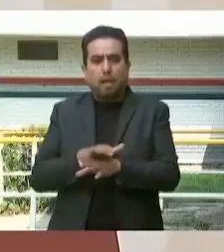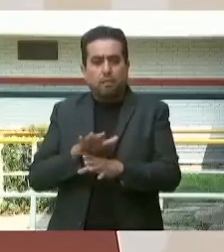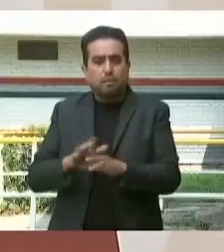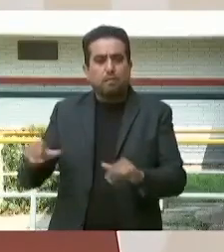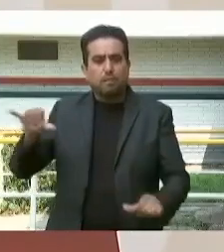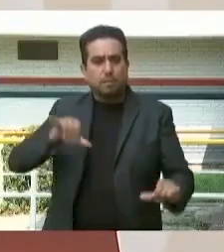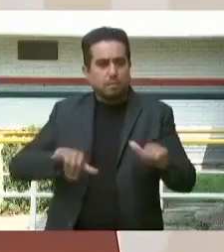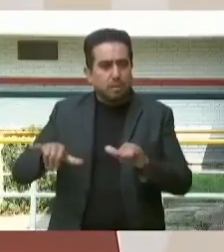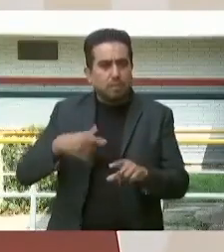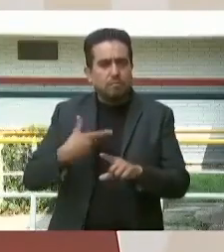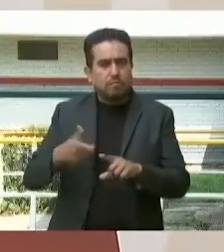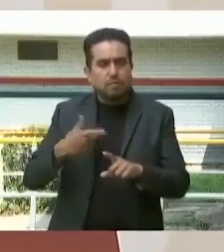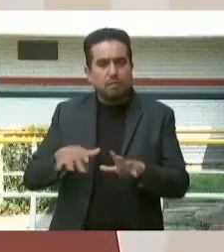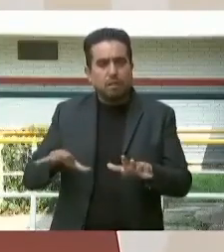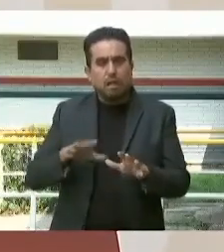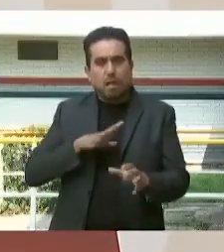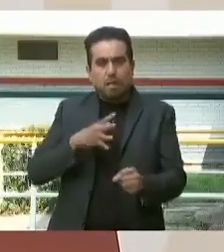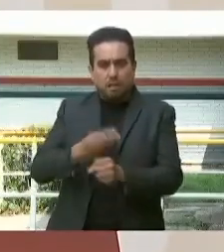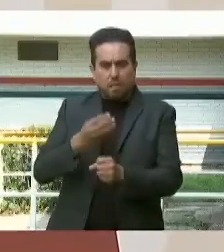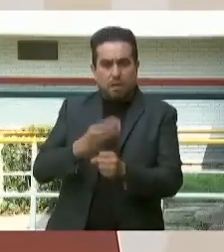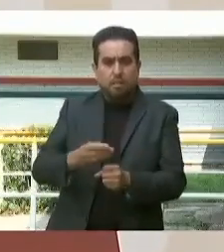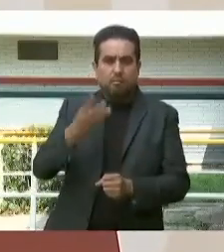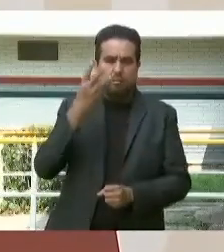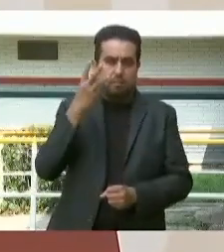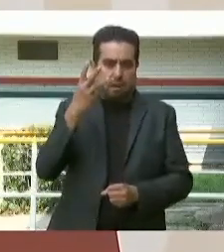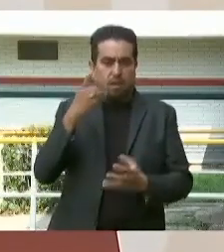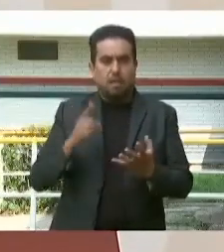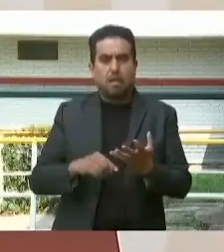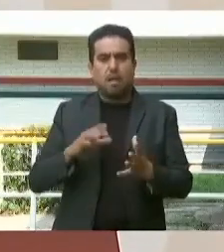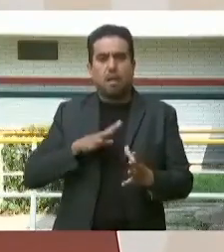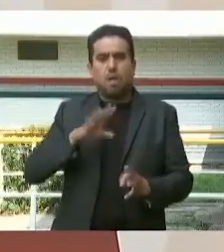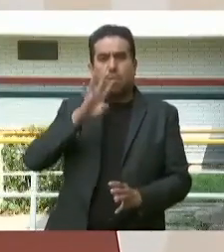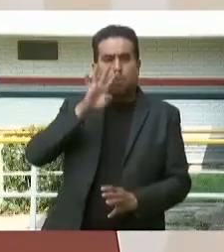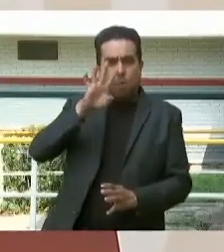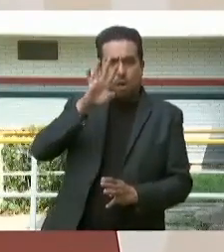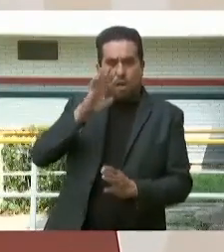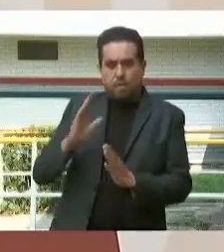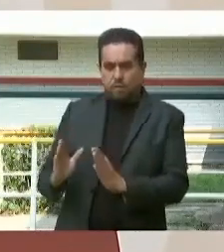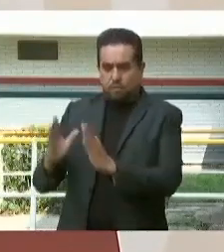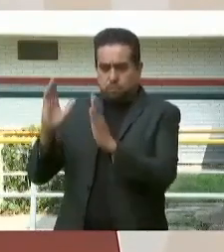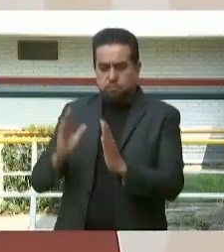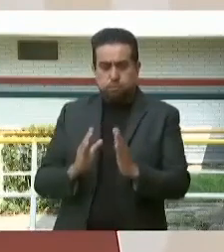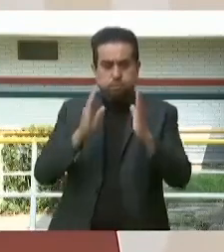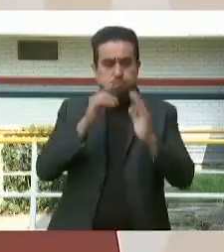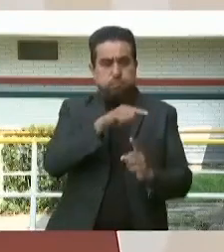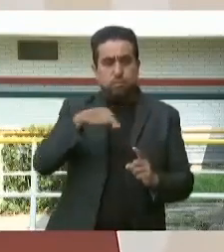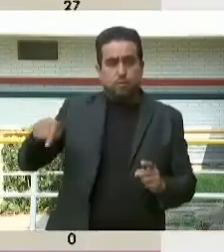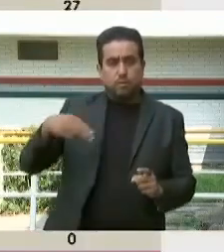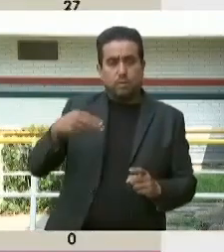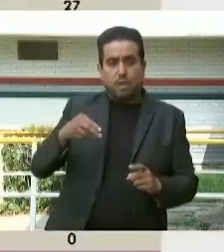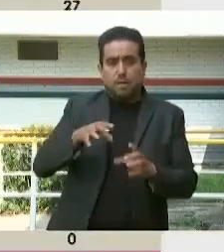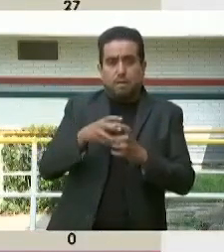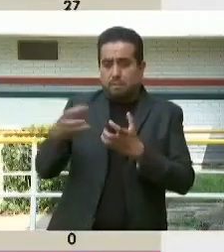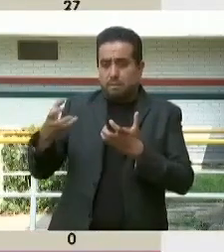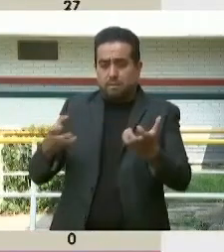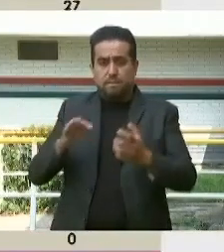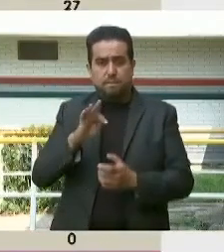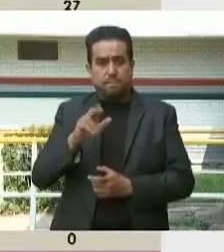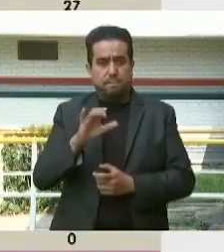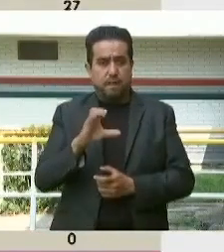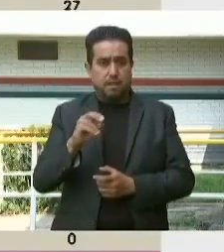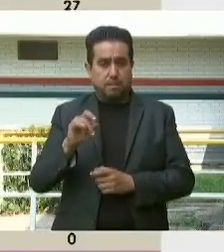química hemos reparado tres reactores cuatro columnas fraccionadoras que es una parte muy importante del proceso